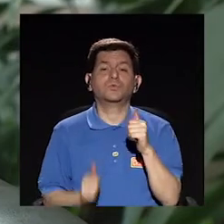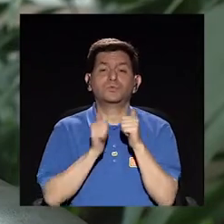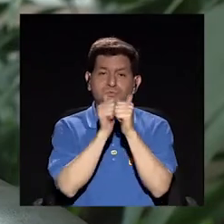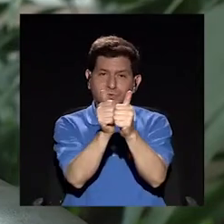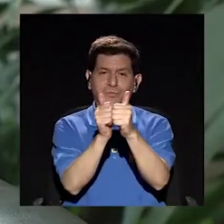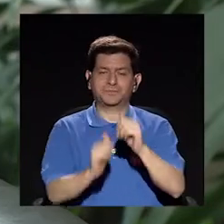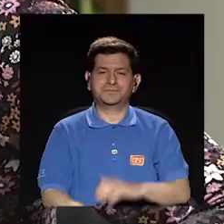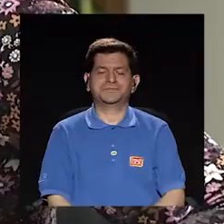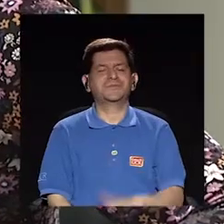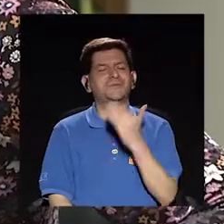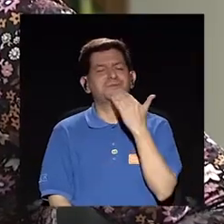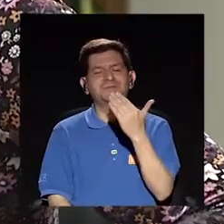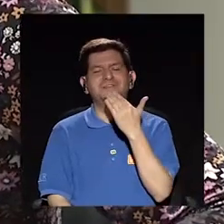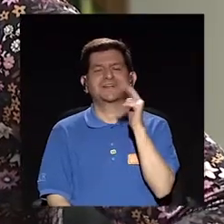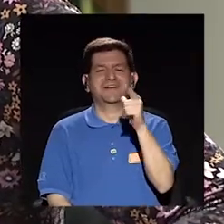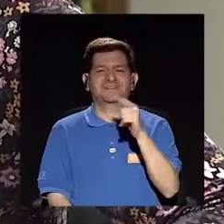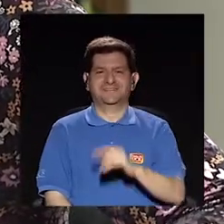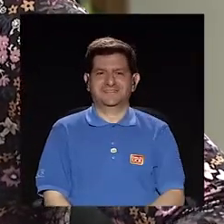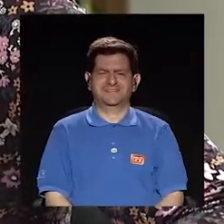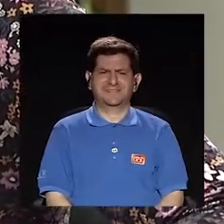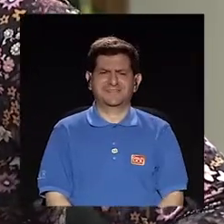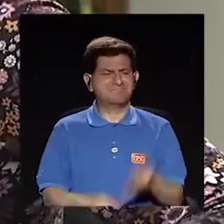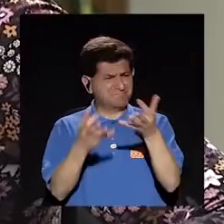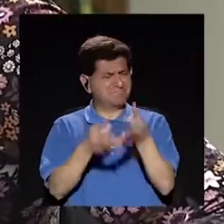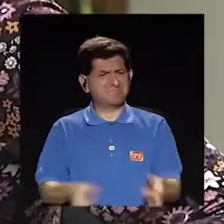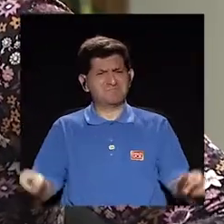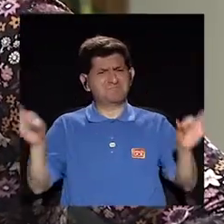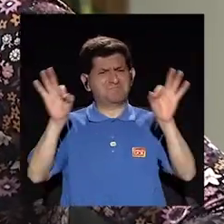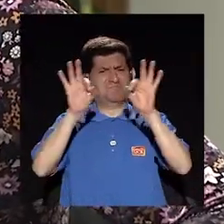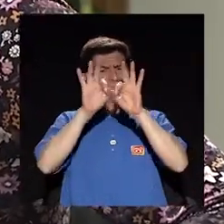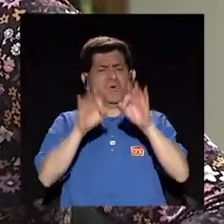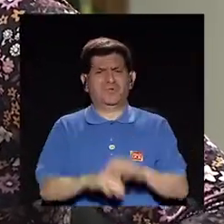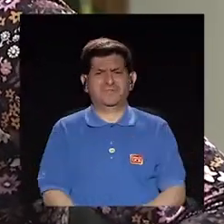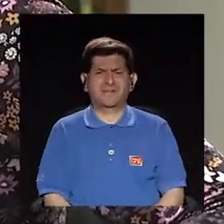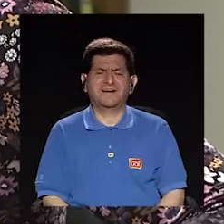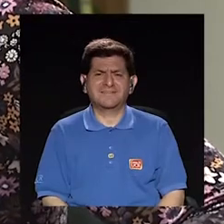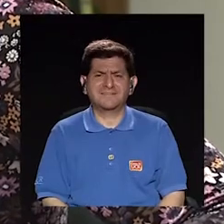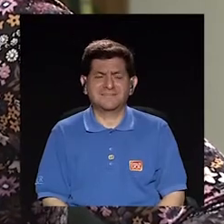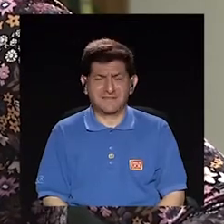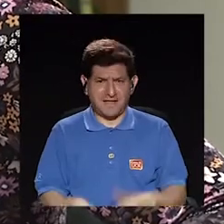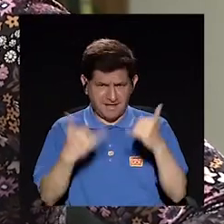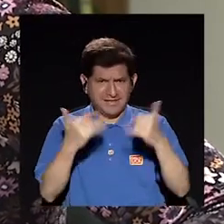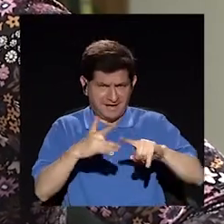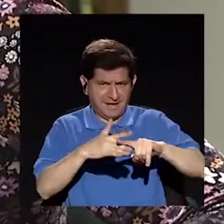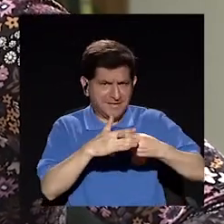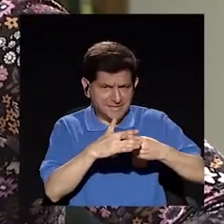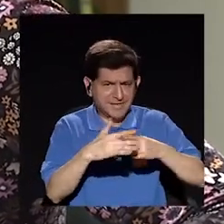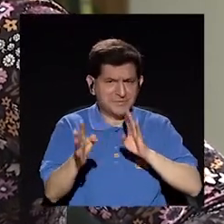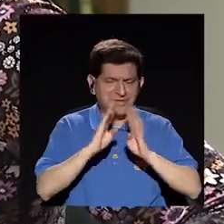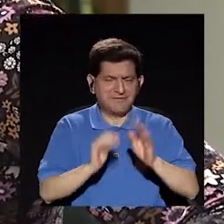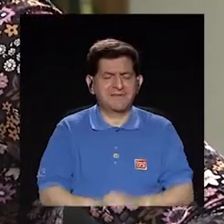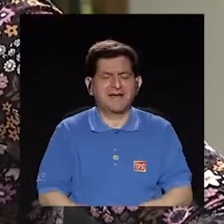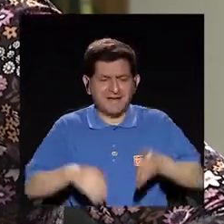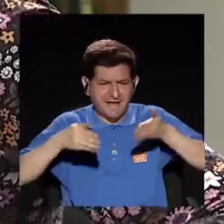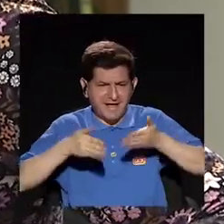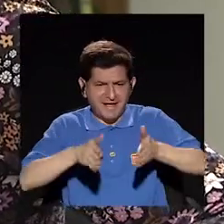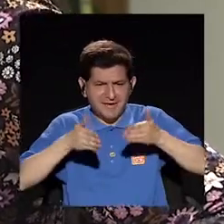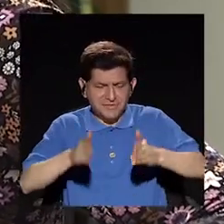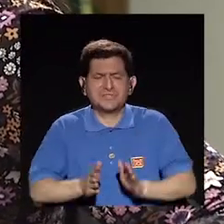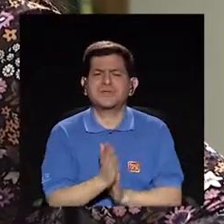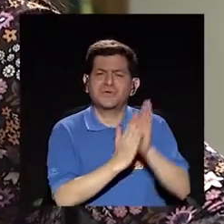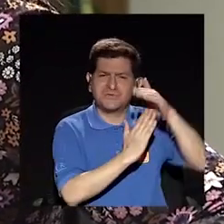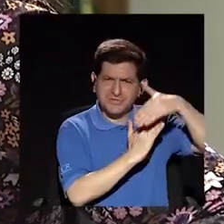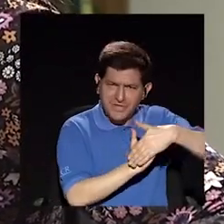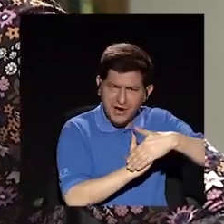placer acompañarles. Gracias a vos. ¿Por qué es importante, Carla, entremos en materia de una vez, hablar con nuestros hijos acerca